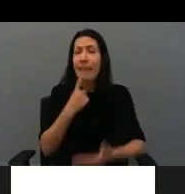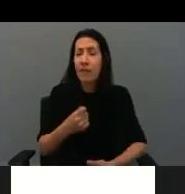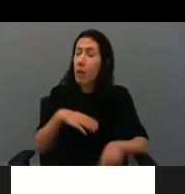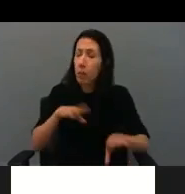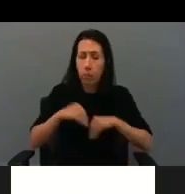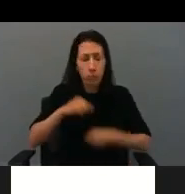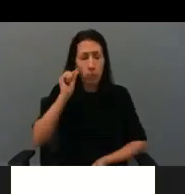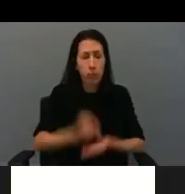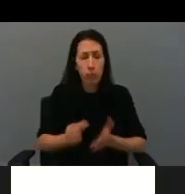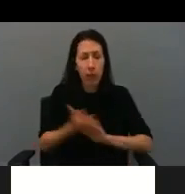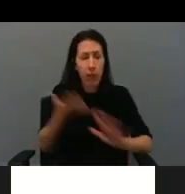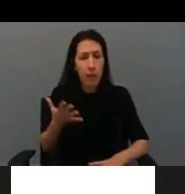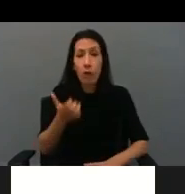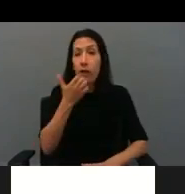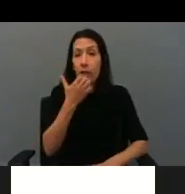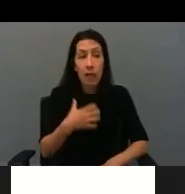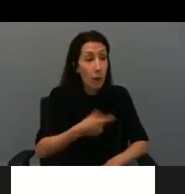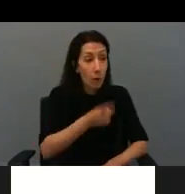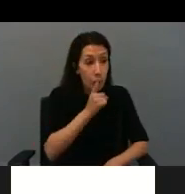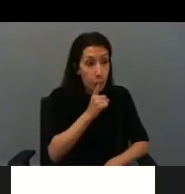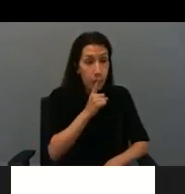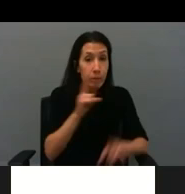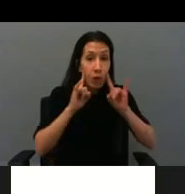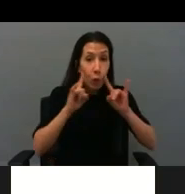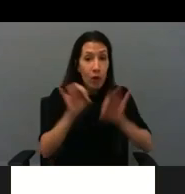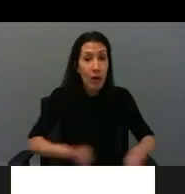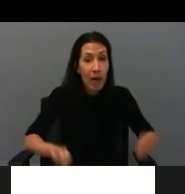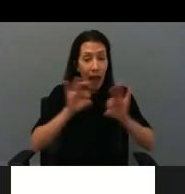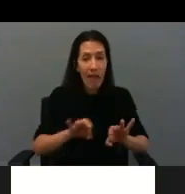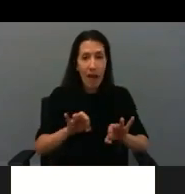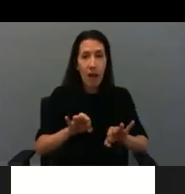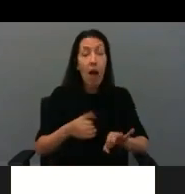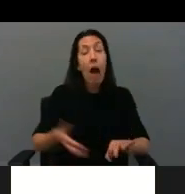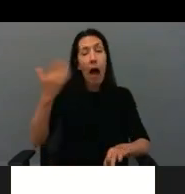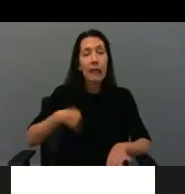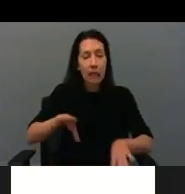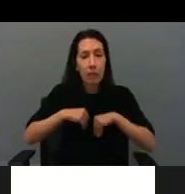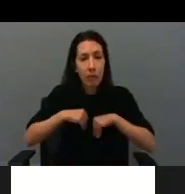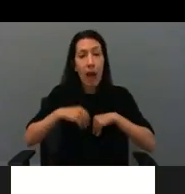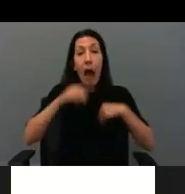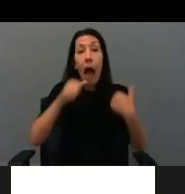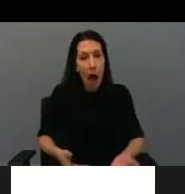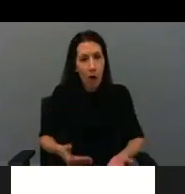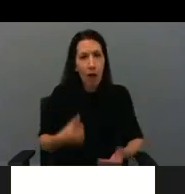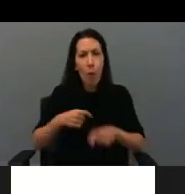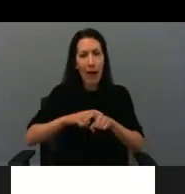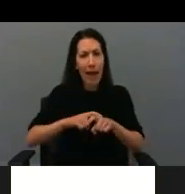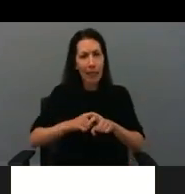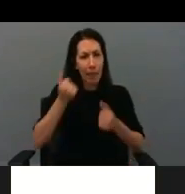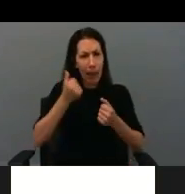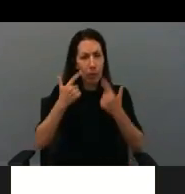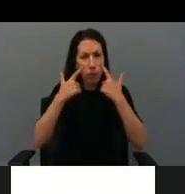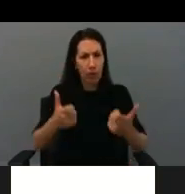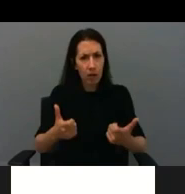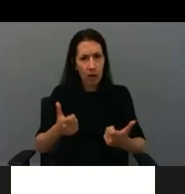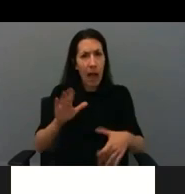Si por ejemplo no podía hacer ruido o si últimamente tiene más carácter y demuestra que no está de acuerdo con ella, lo cual también